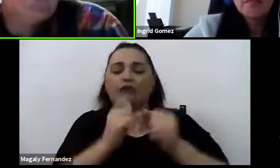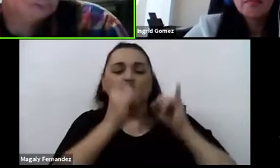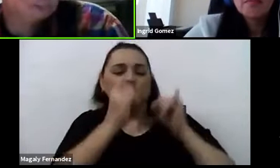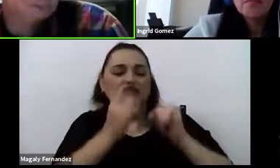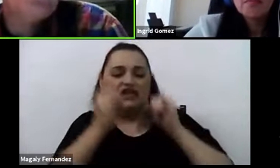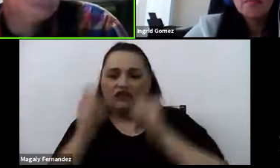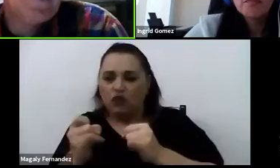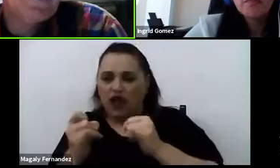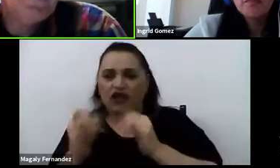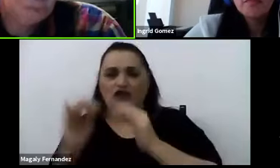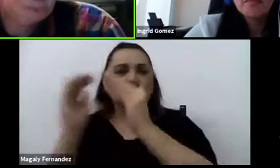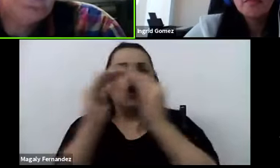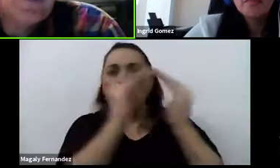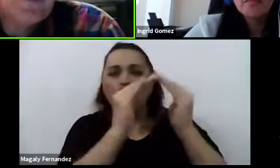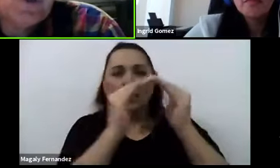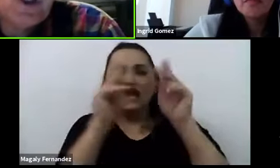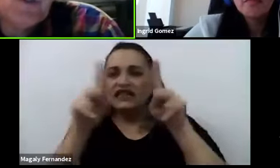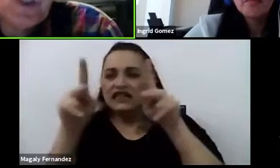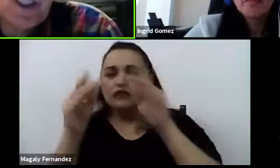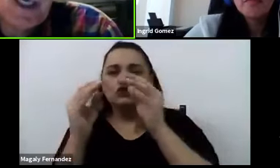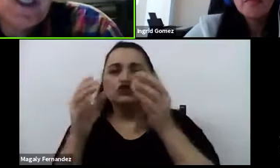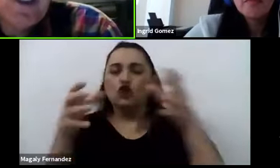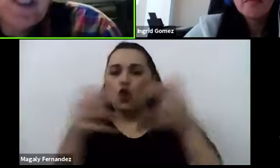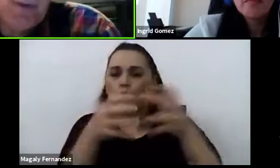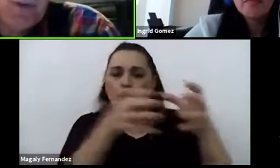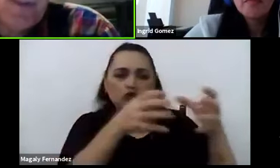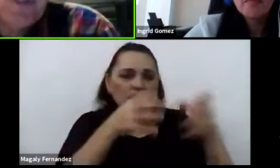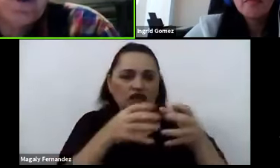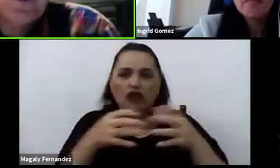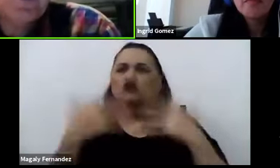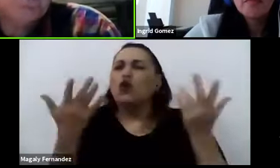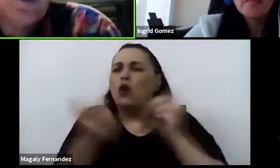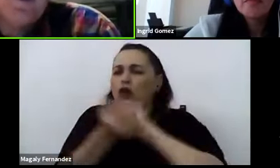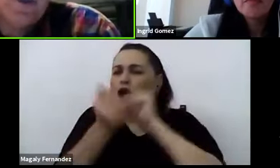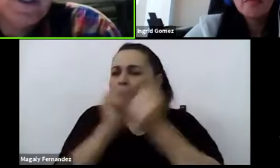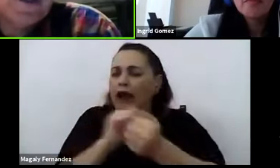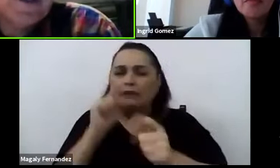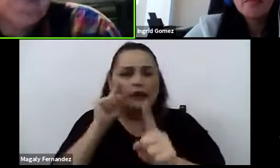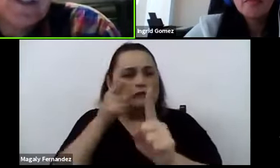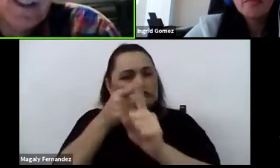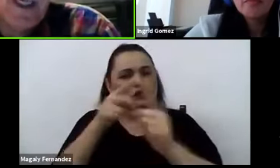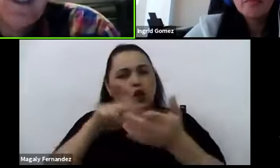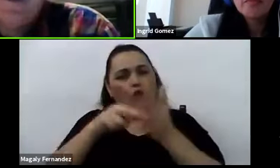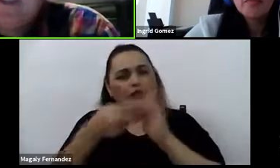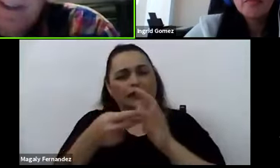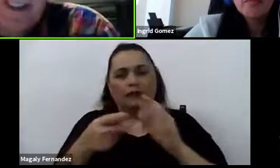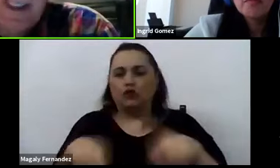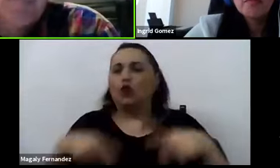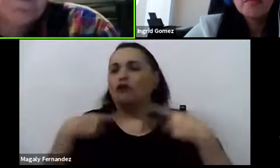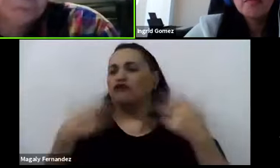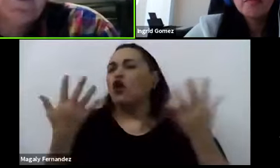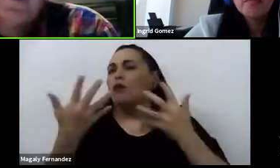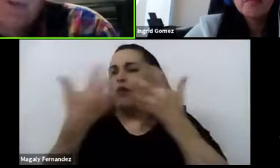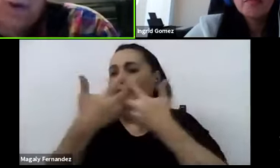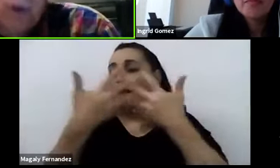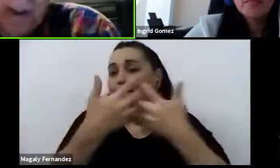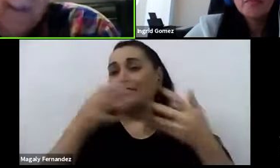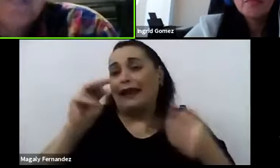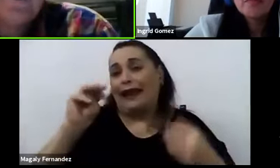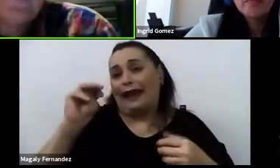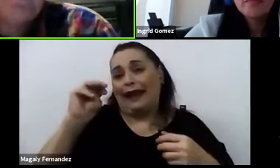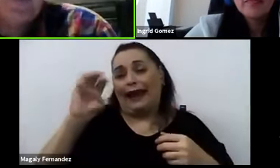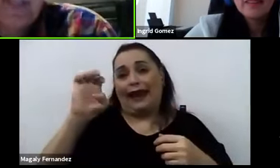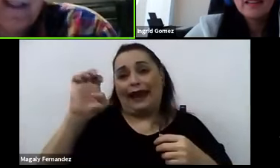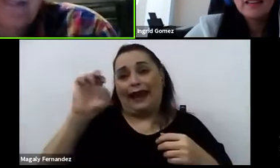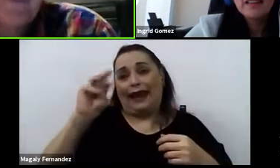comunitarios. Tenemos que recuperar el concepto de comunidad que hemos perdido y sin el cual no existe empatía. Y sin la empatía, pues no